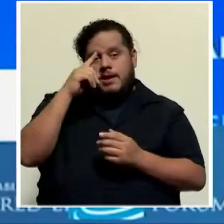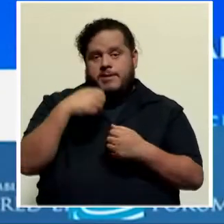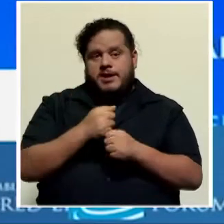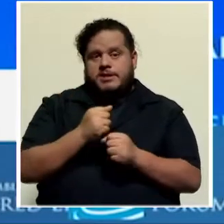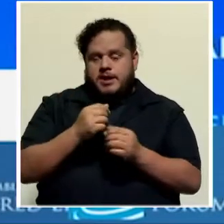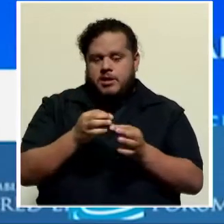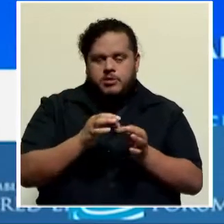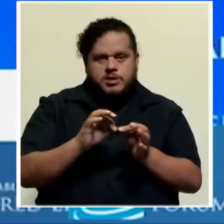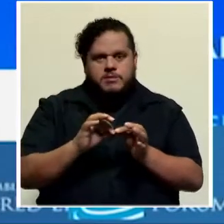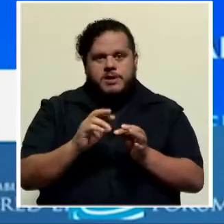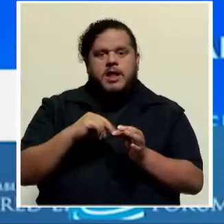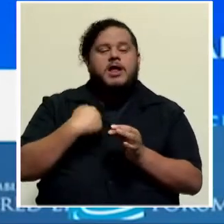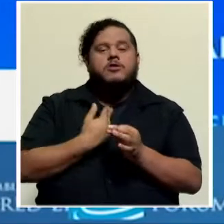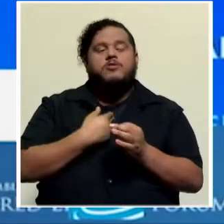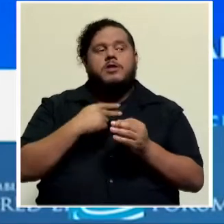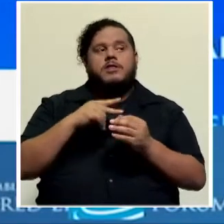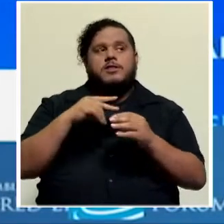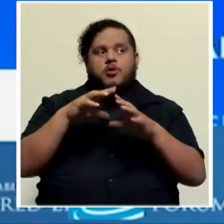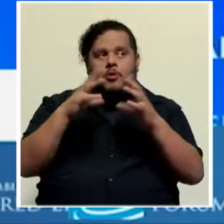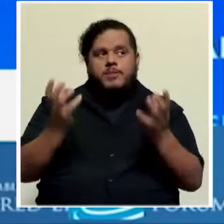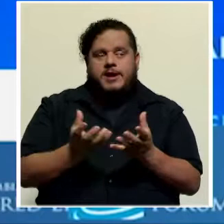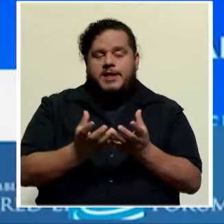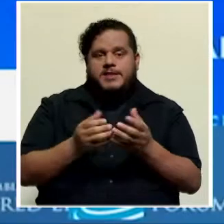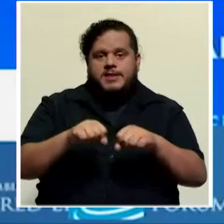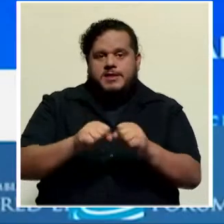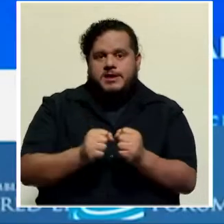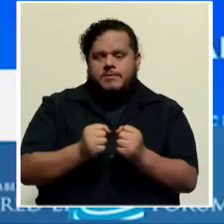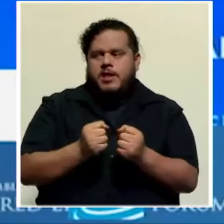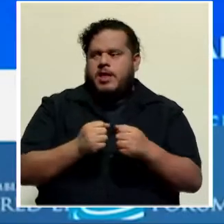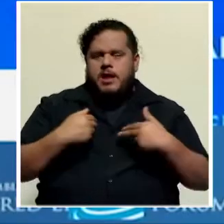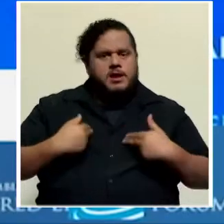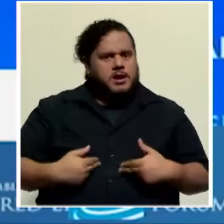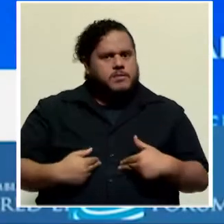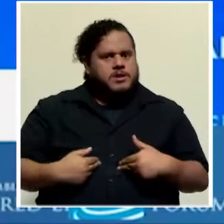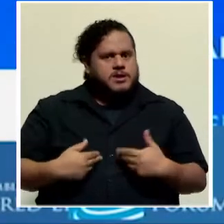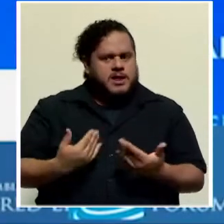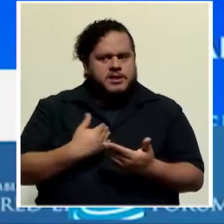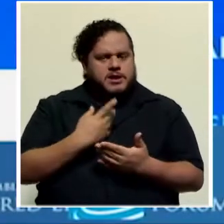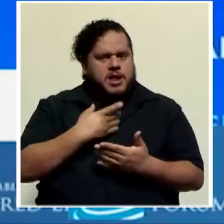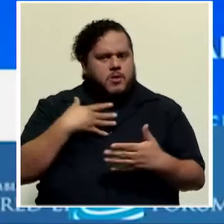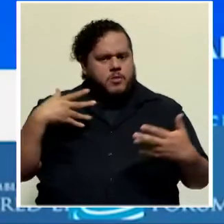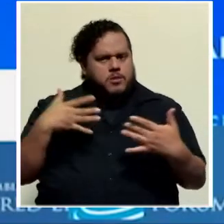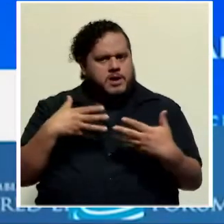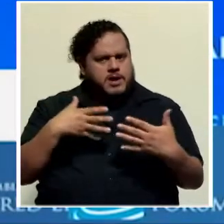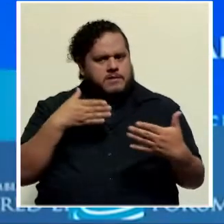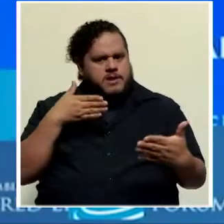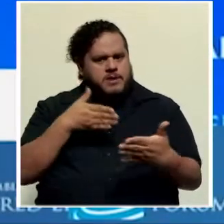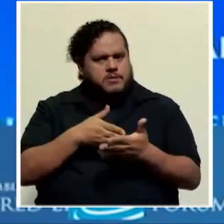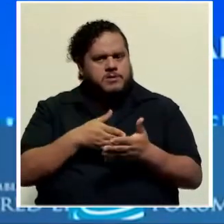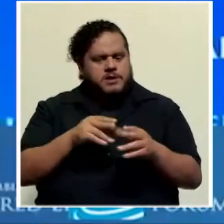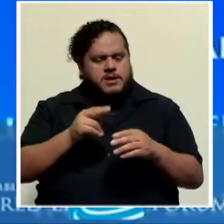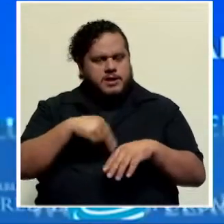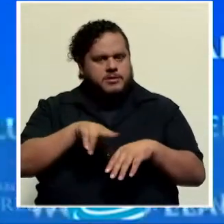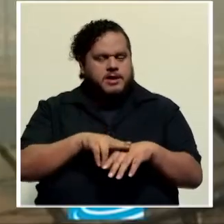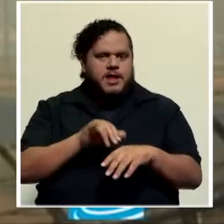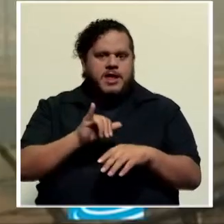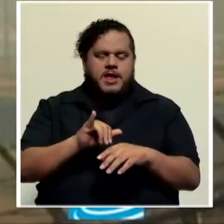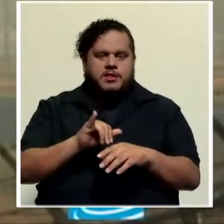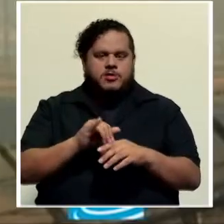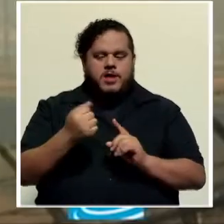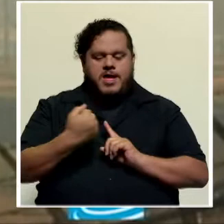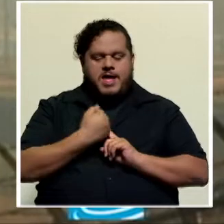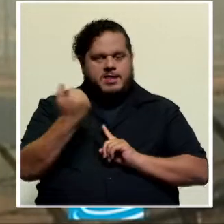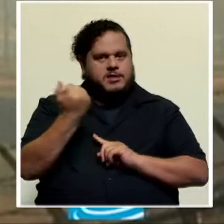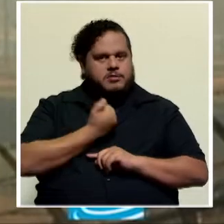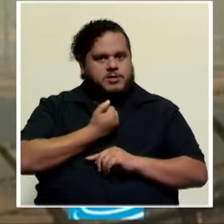simple, nuestro planeta está quebrado. Queridos amigos, la humanidad está librando una guerra contra la naturaleza. Esto es suicida. En